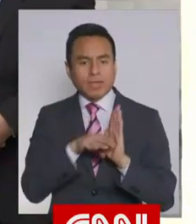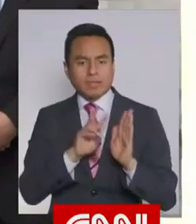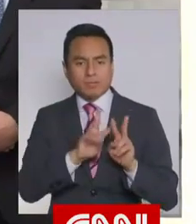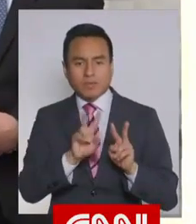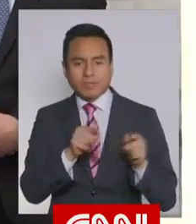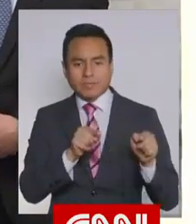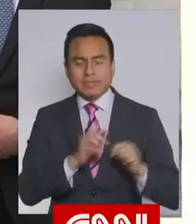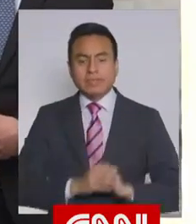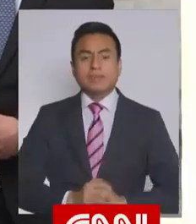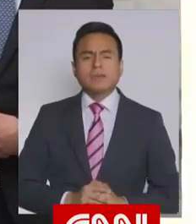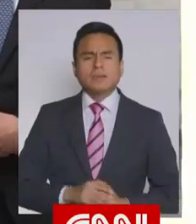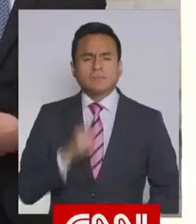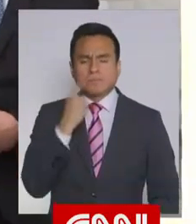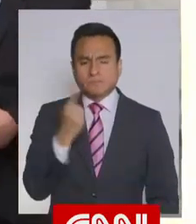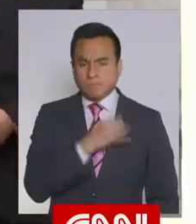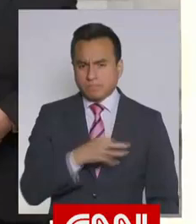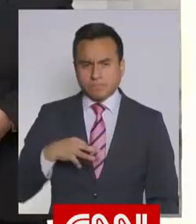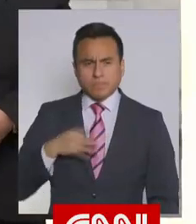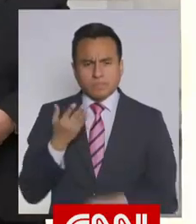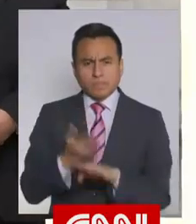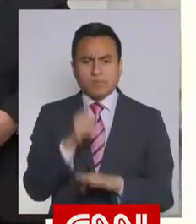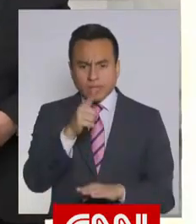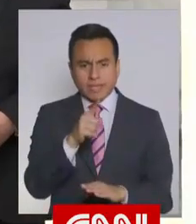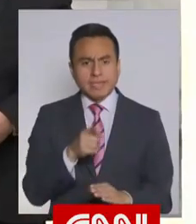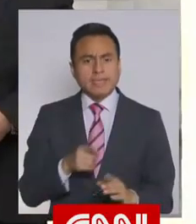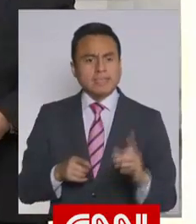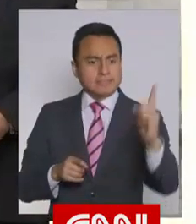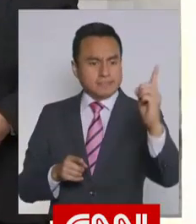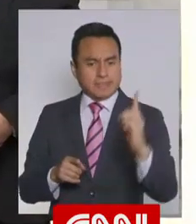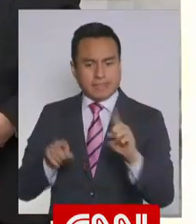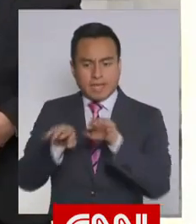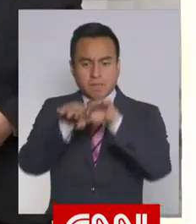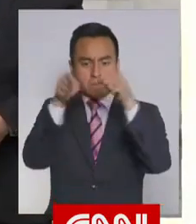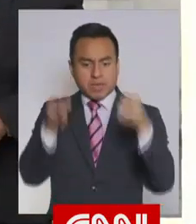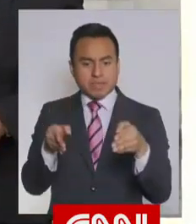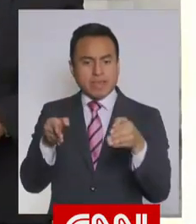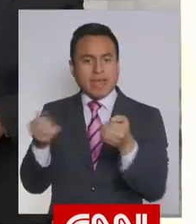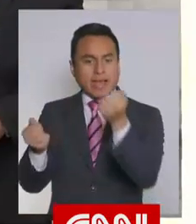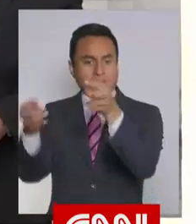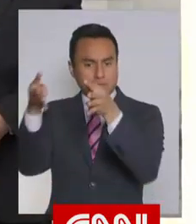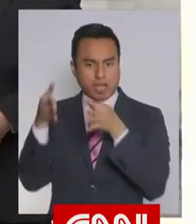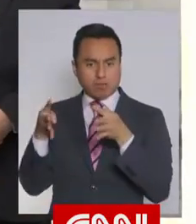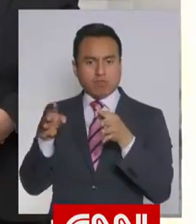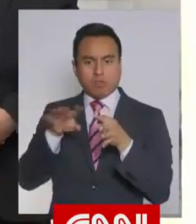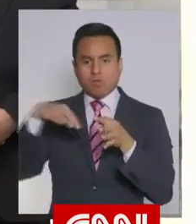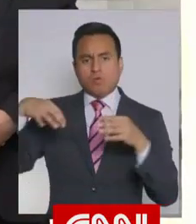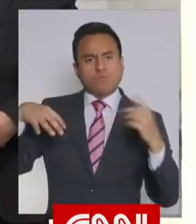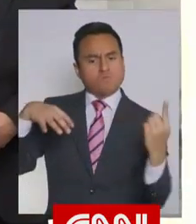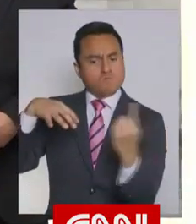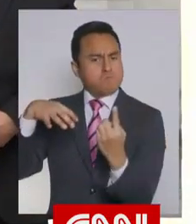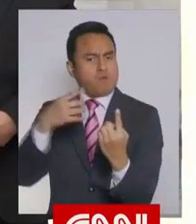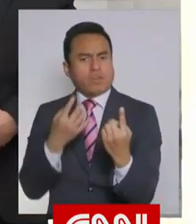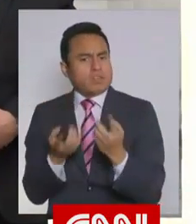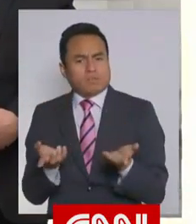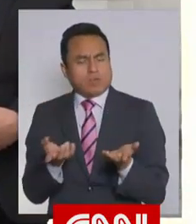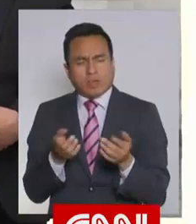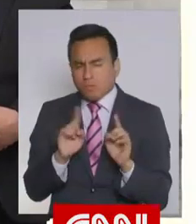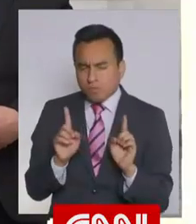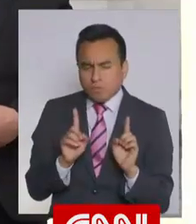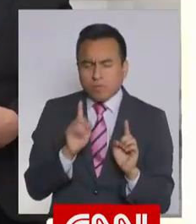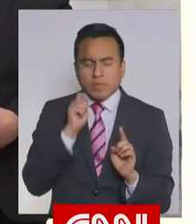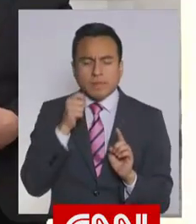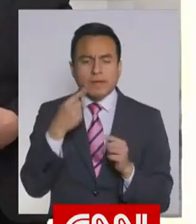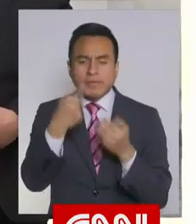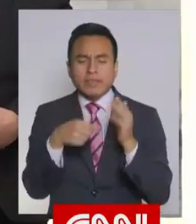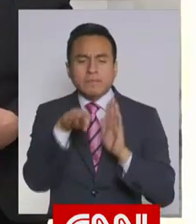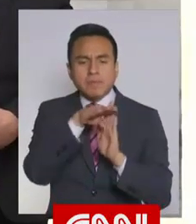ministro una de las solicitudes fue que usted se sentará a la mesa a dialogar con ellos eso no ha ocurrido y cuál es el punto usted dice que se han